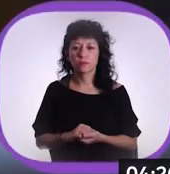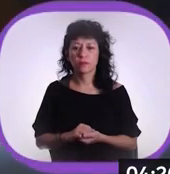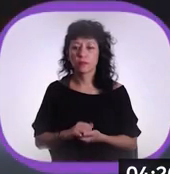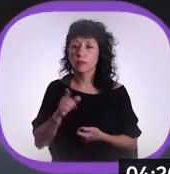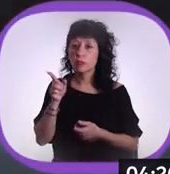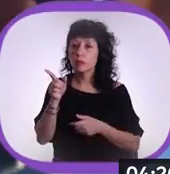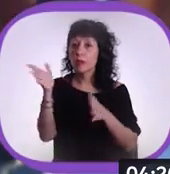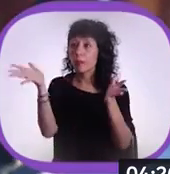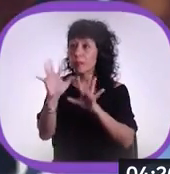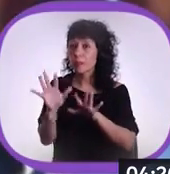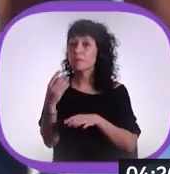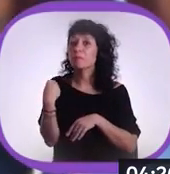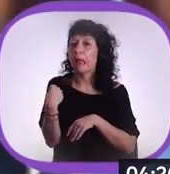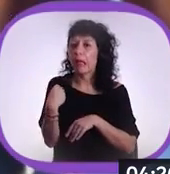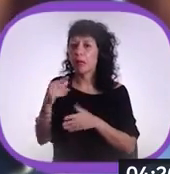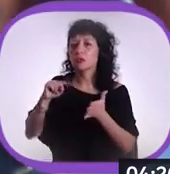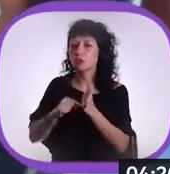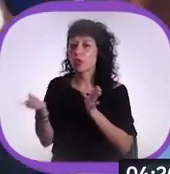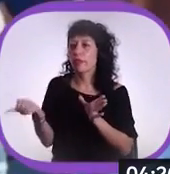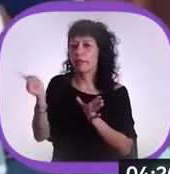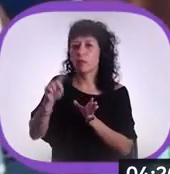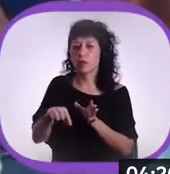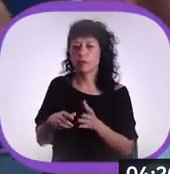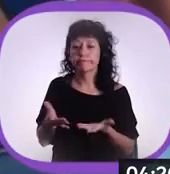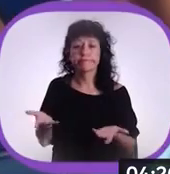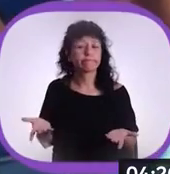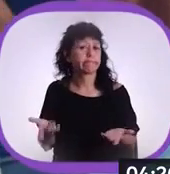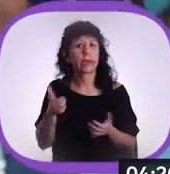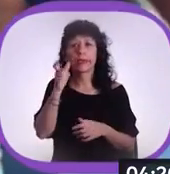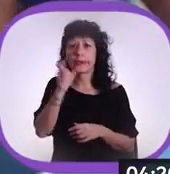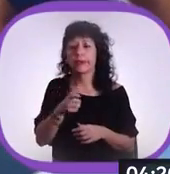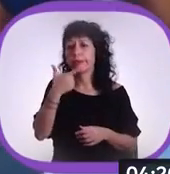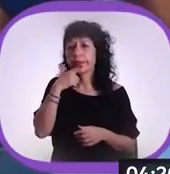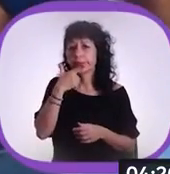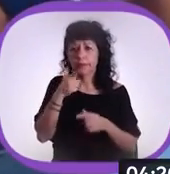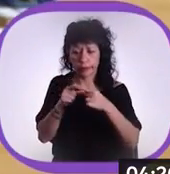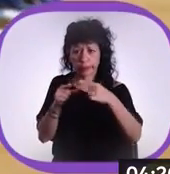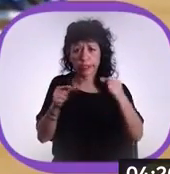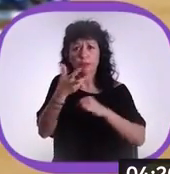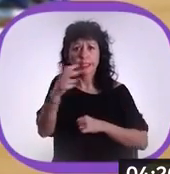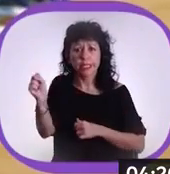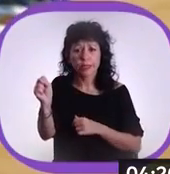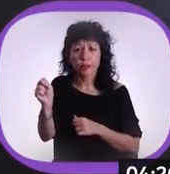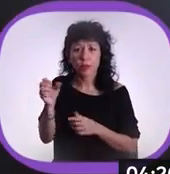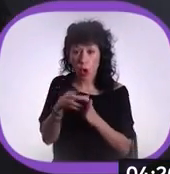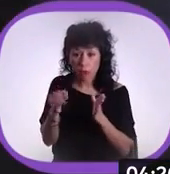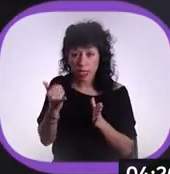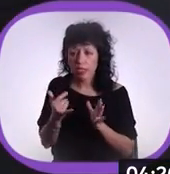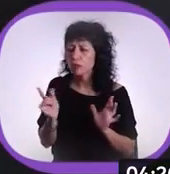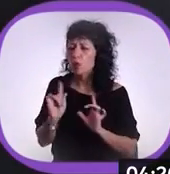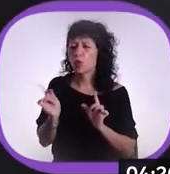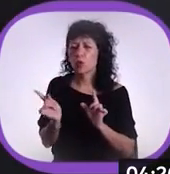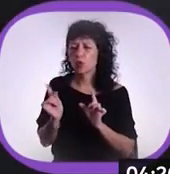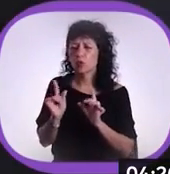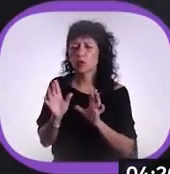Prepárense para reingresar a la zona de batalla. ¿Eh? ¿Qué? ¿Qué? Stanford se llevó la única llave de batalla, a menos que tengas una copia. No es necesaria la llave. Percibo